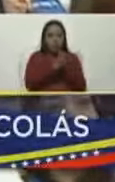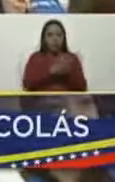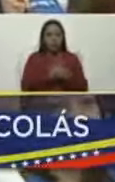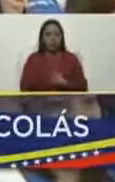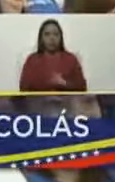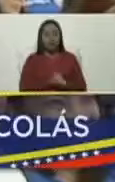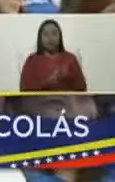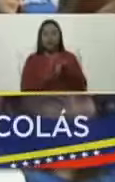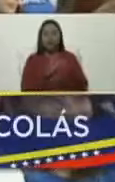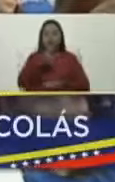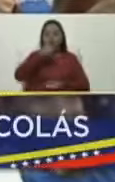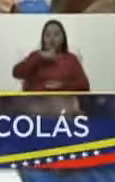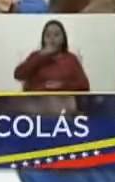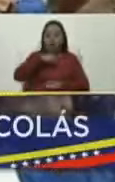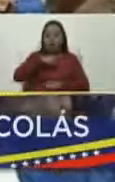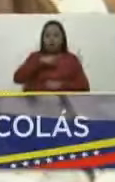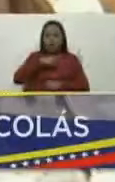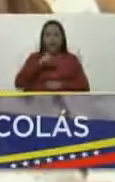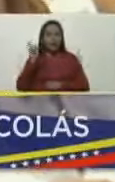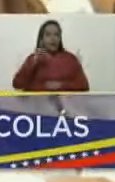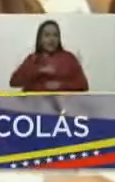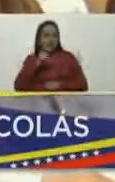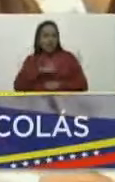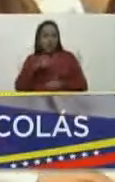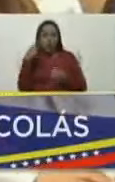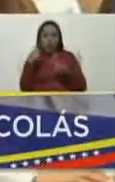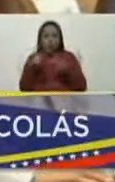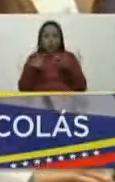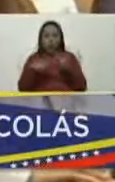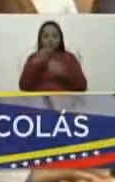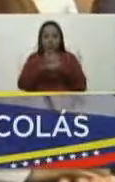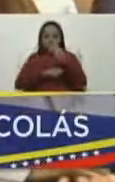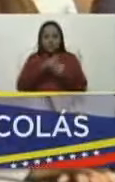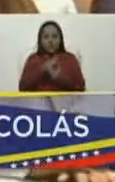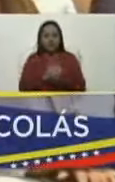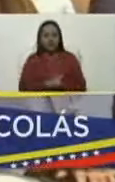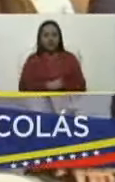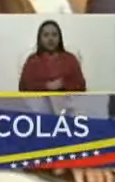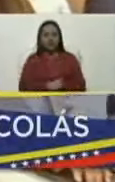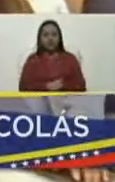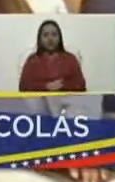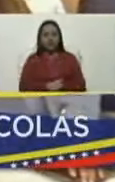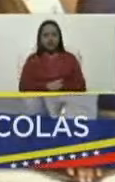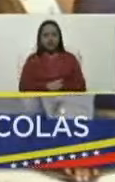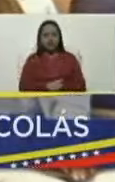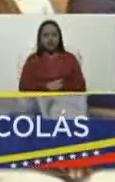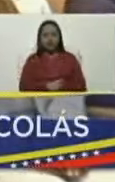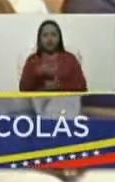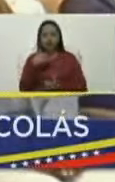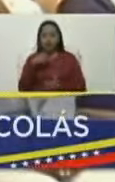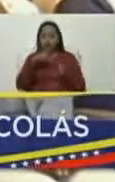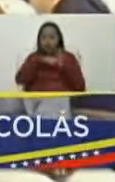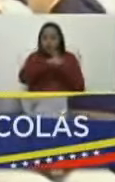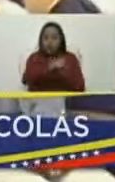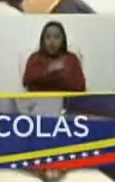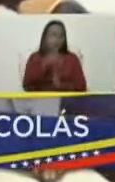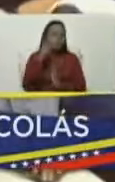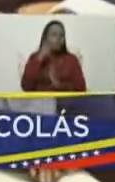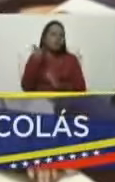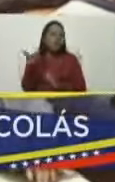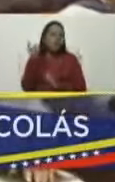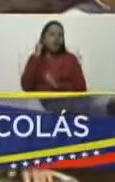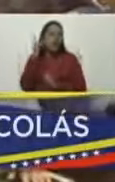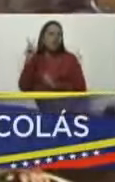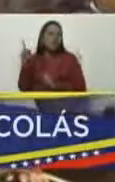de helados, necesito productos para hacerlo. Entonces salgo a donde está Daniela y le compro la